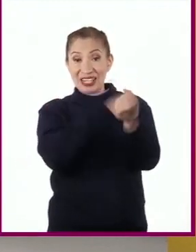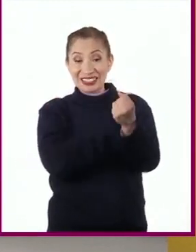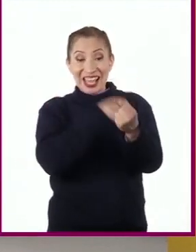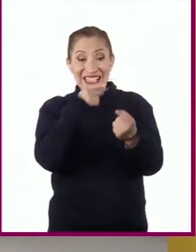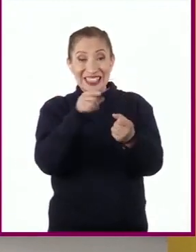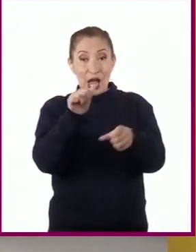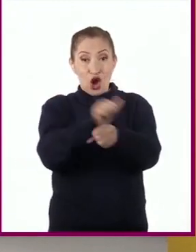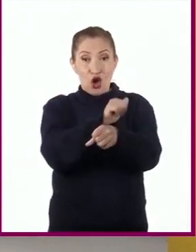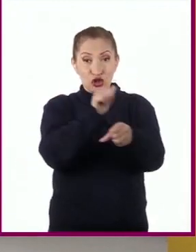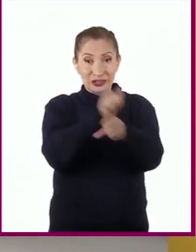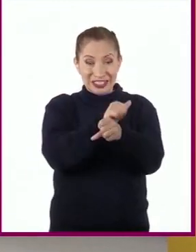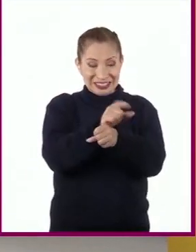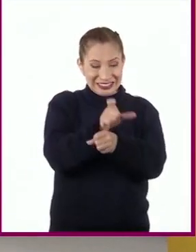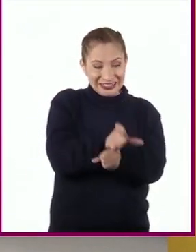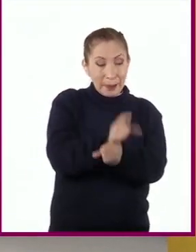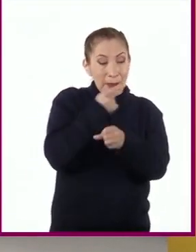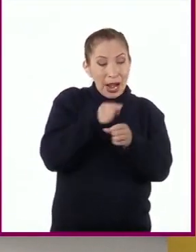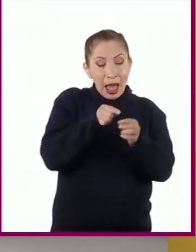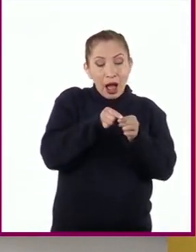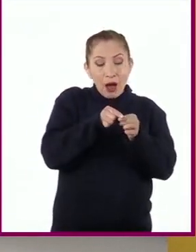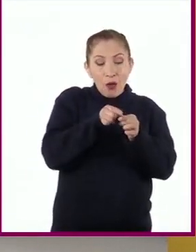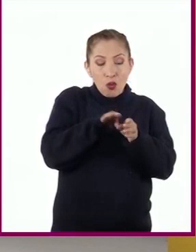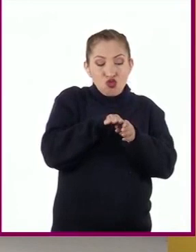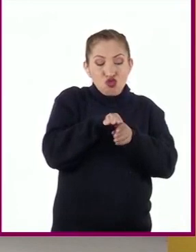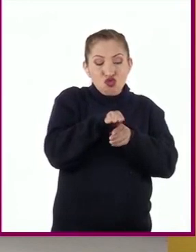este carrito para que avance.